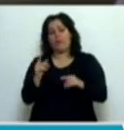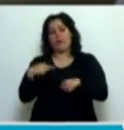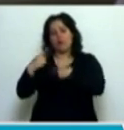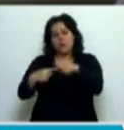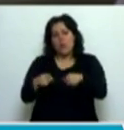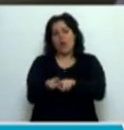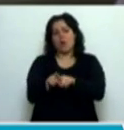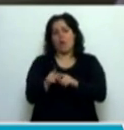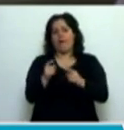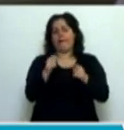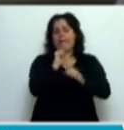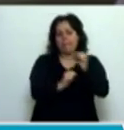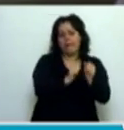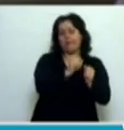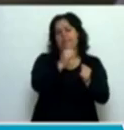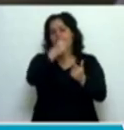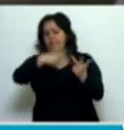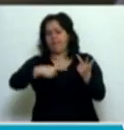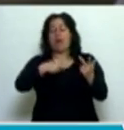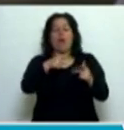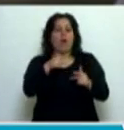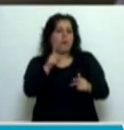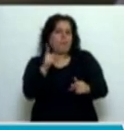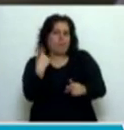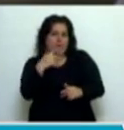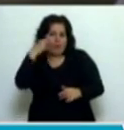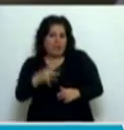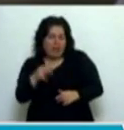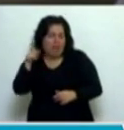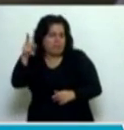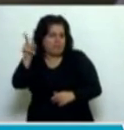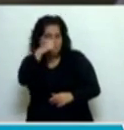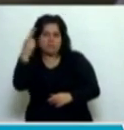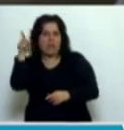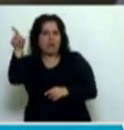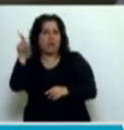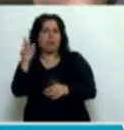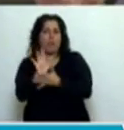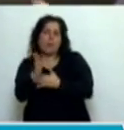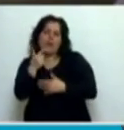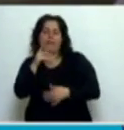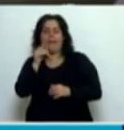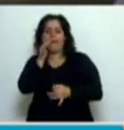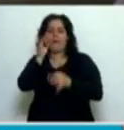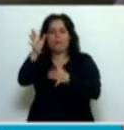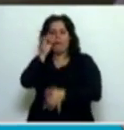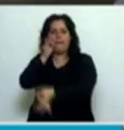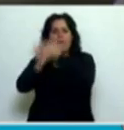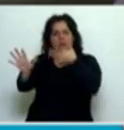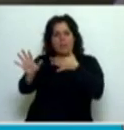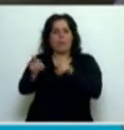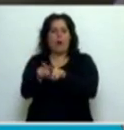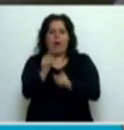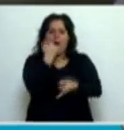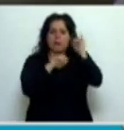activo financiero. Ahora, la realidad es que tampoco el Estado o el Fondo de Garantía Sustentable puede salir a vender al mercado participaciones